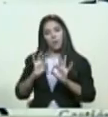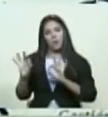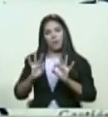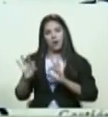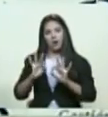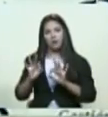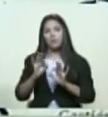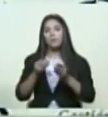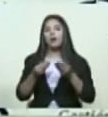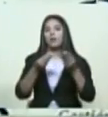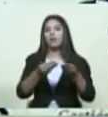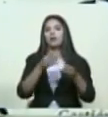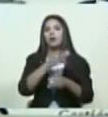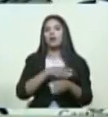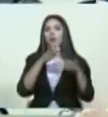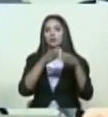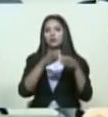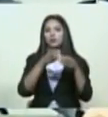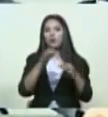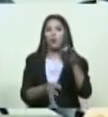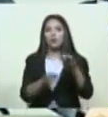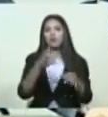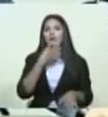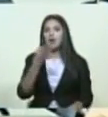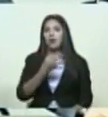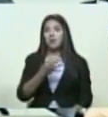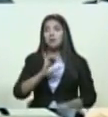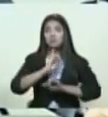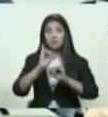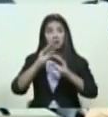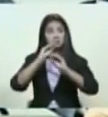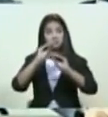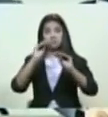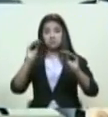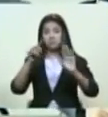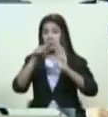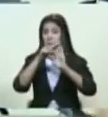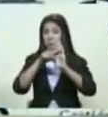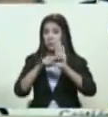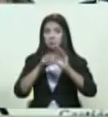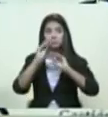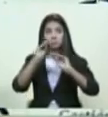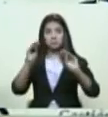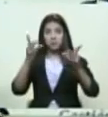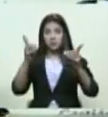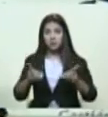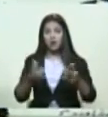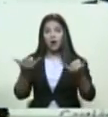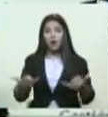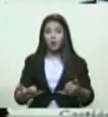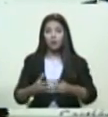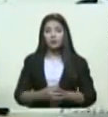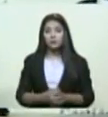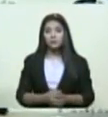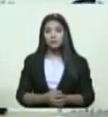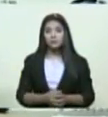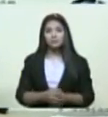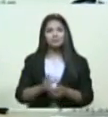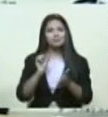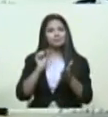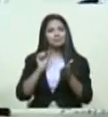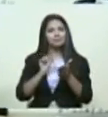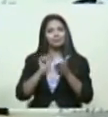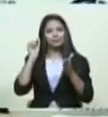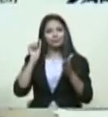para esta Comisión por la Justicia y la Verdad. Hecho estos anuncios, pasamos de manera muy rápida